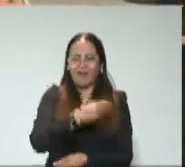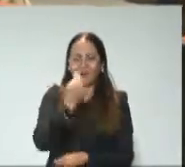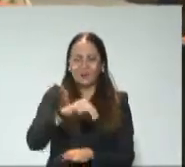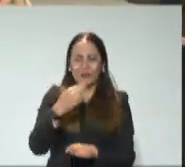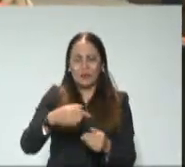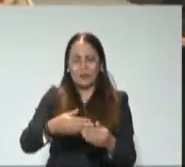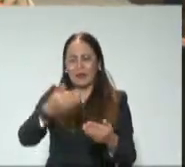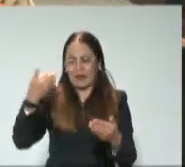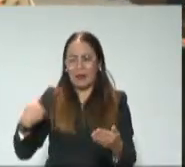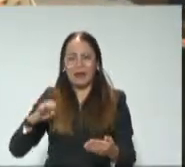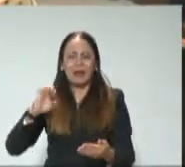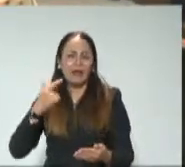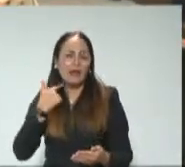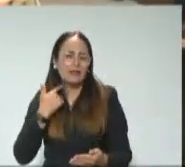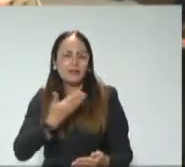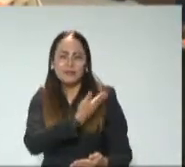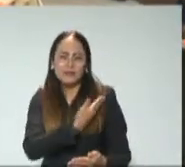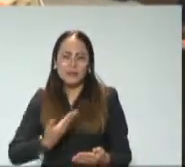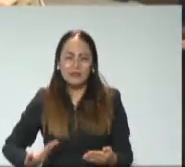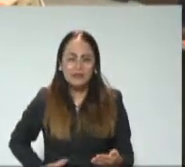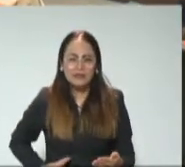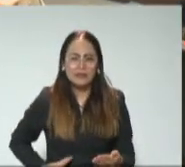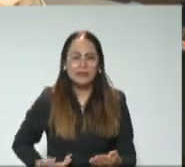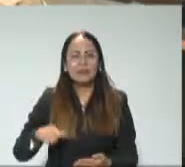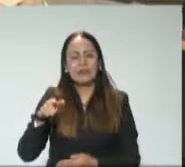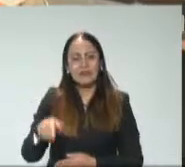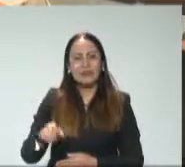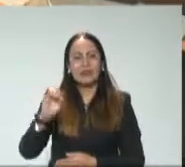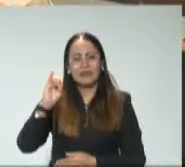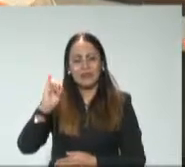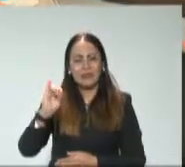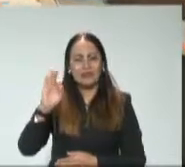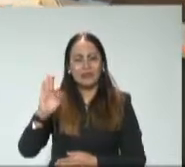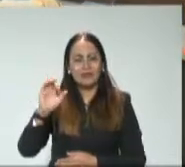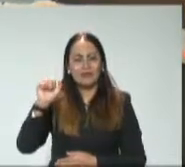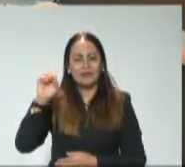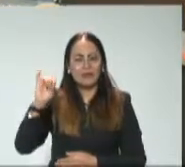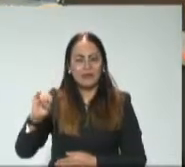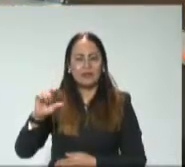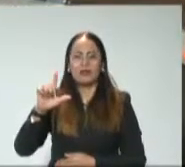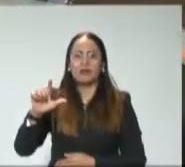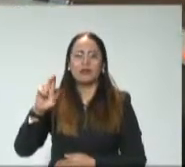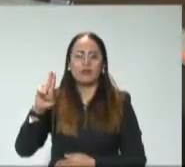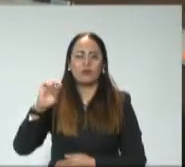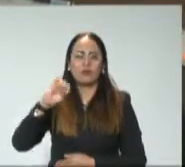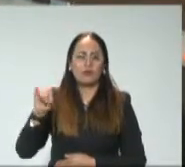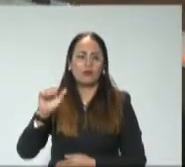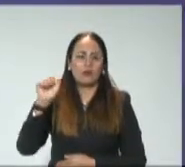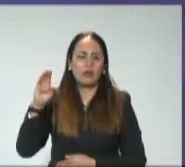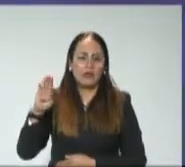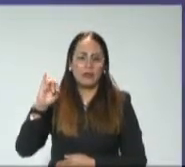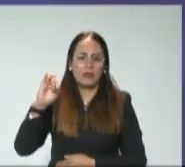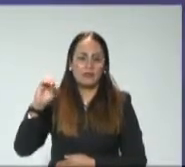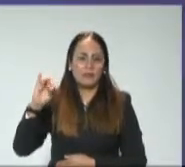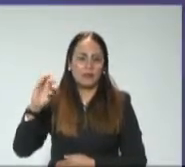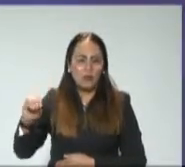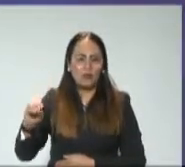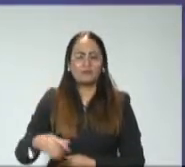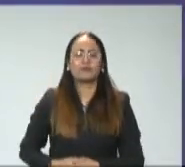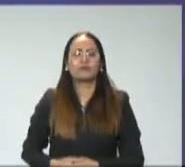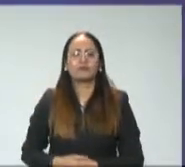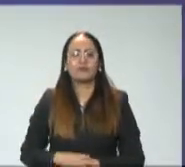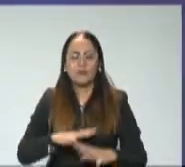en la figura de la entonces institución Alonso lujambio la república se